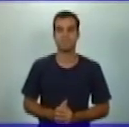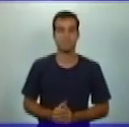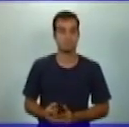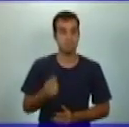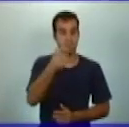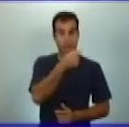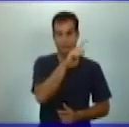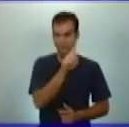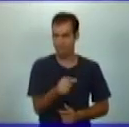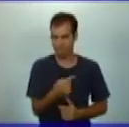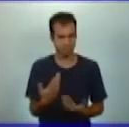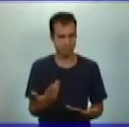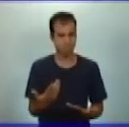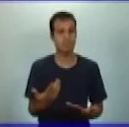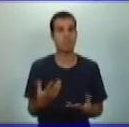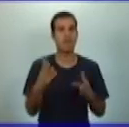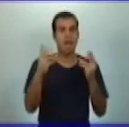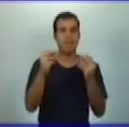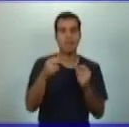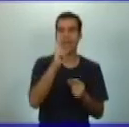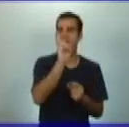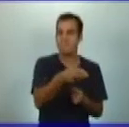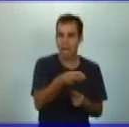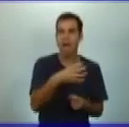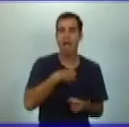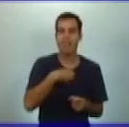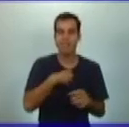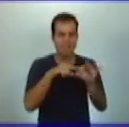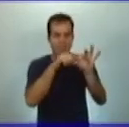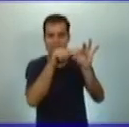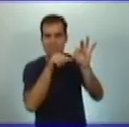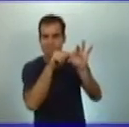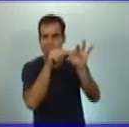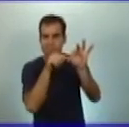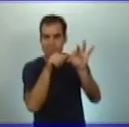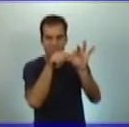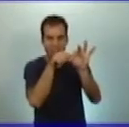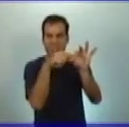dice, ¿cuántos protones tiene en su núcleo este átomo?